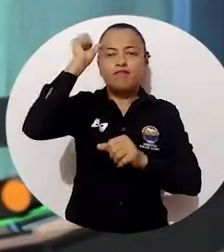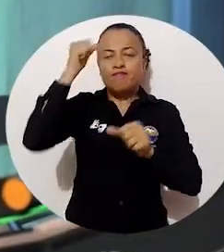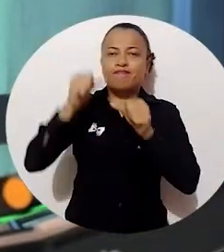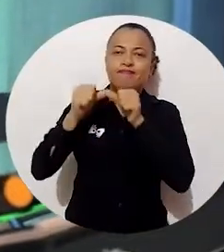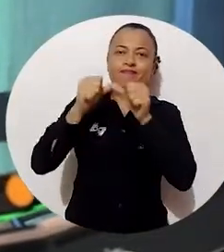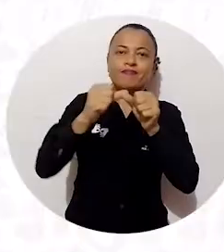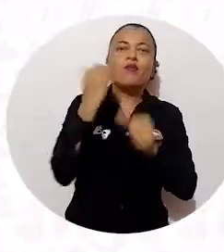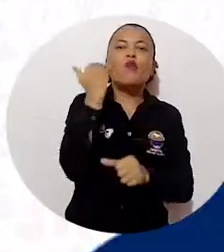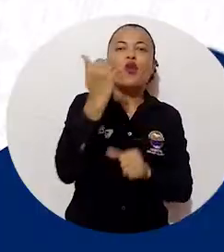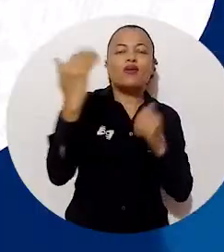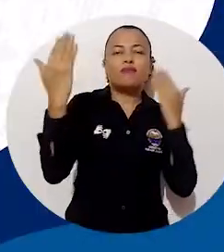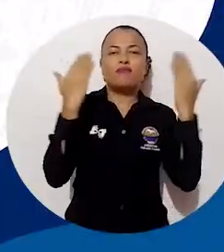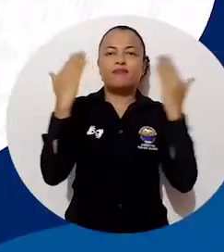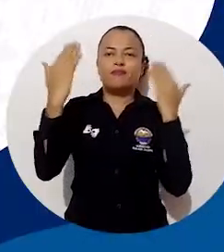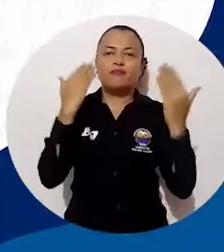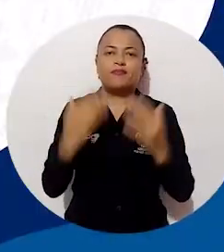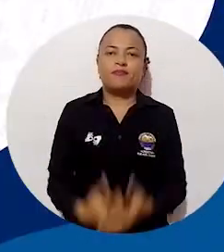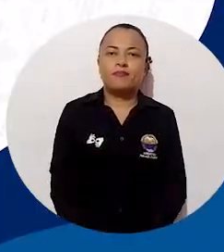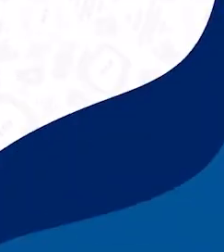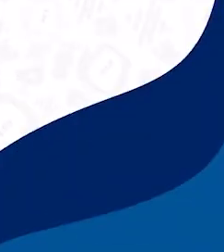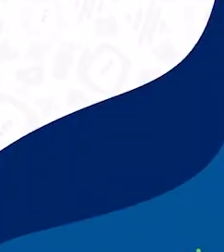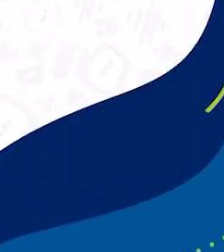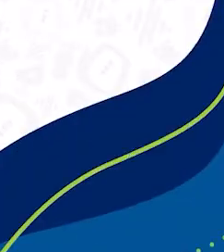Mujer Rural.